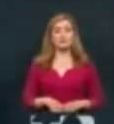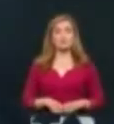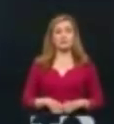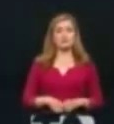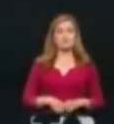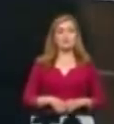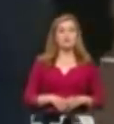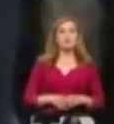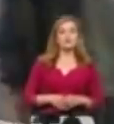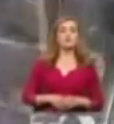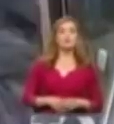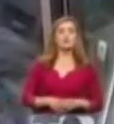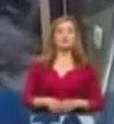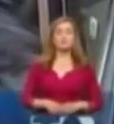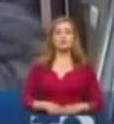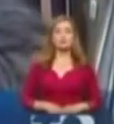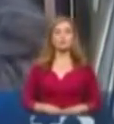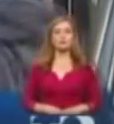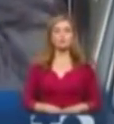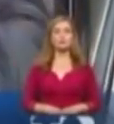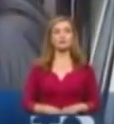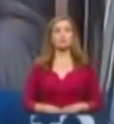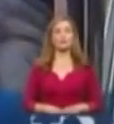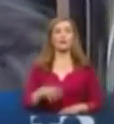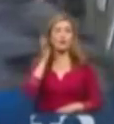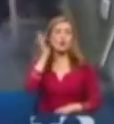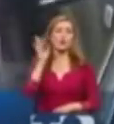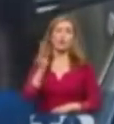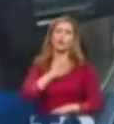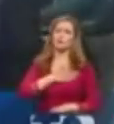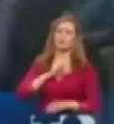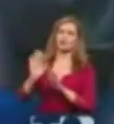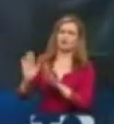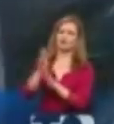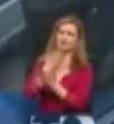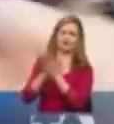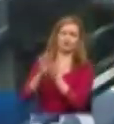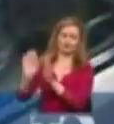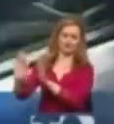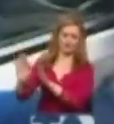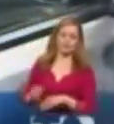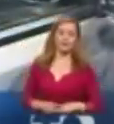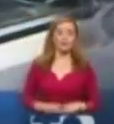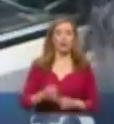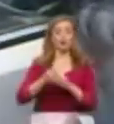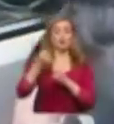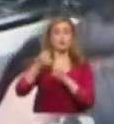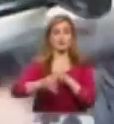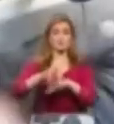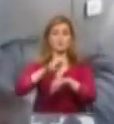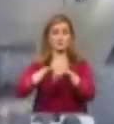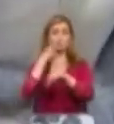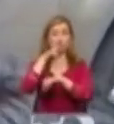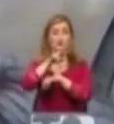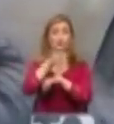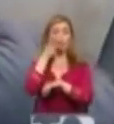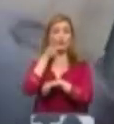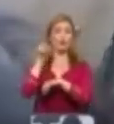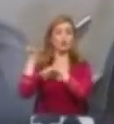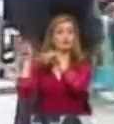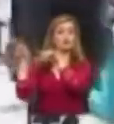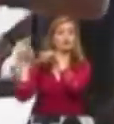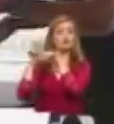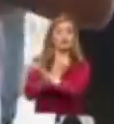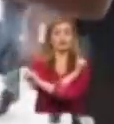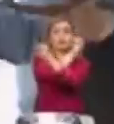Estoy con mi esposa, por favor. Muchas gracias. La última vez que se vio públicamente a Fernando